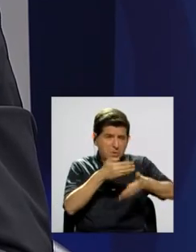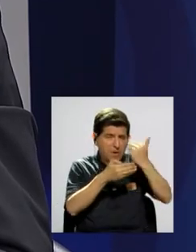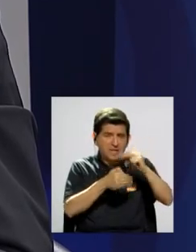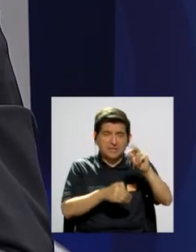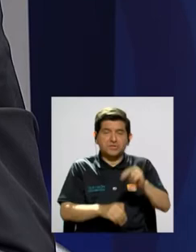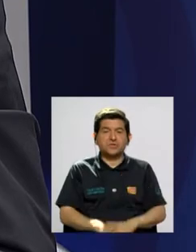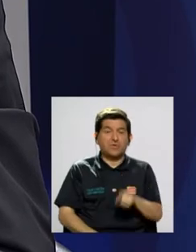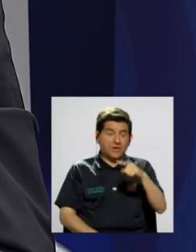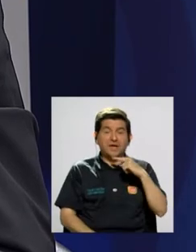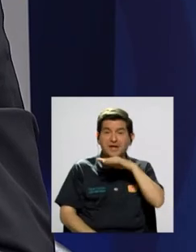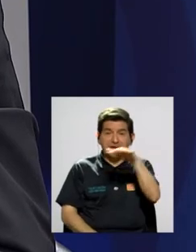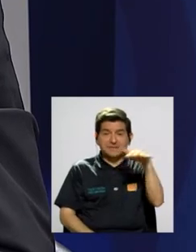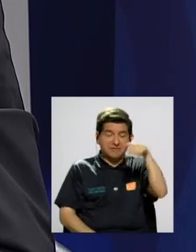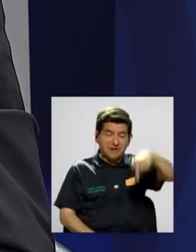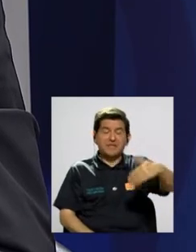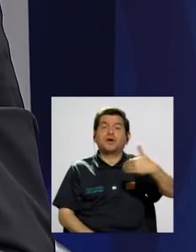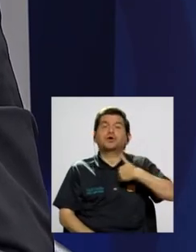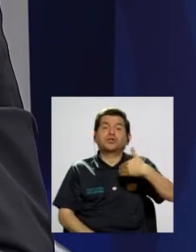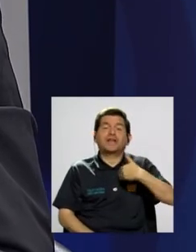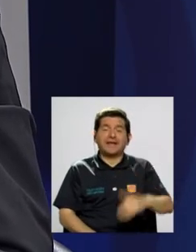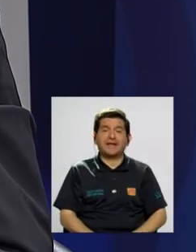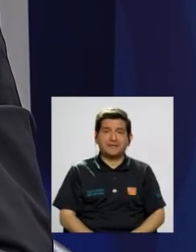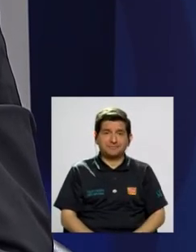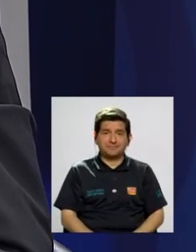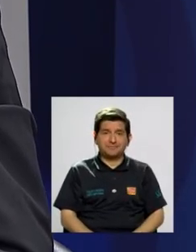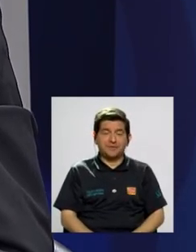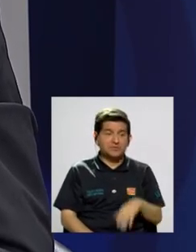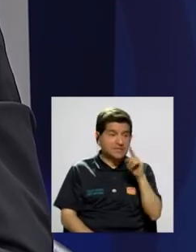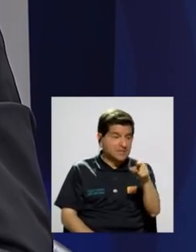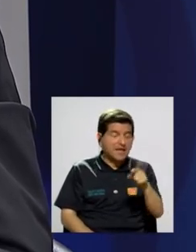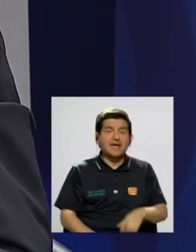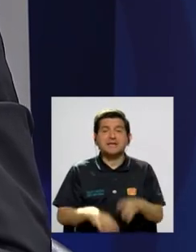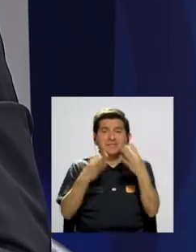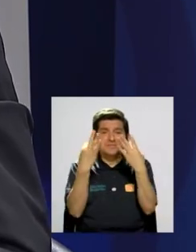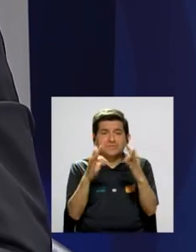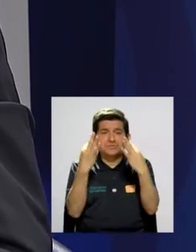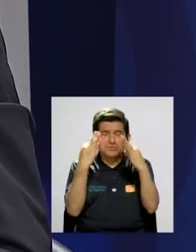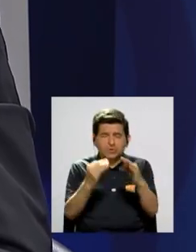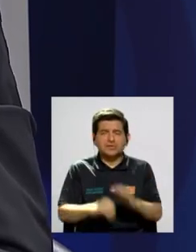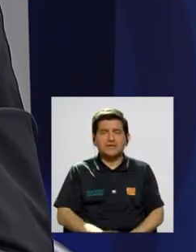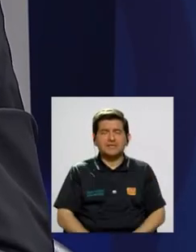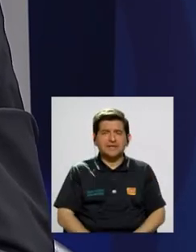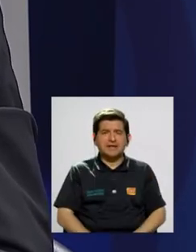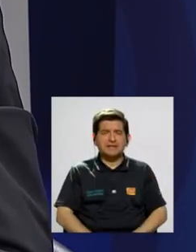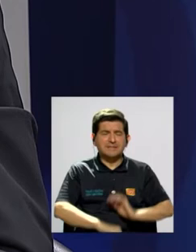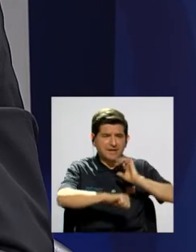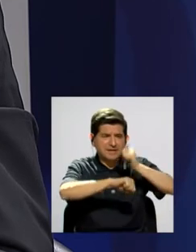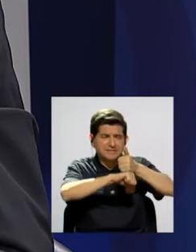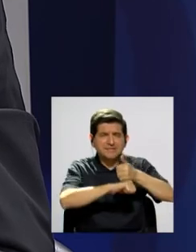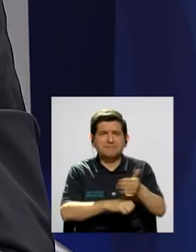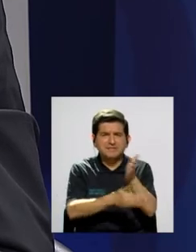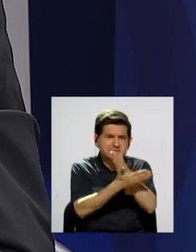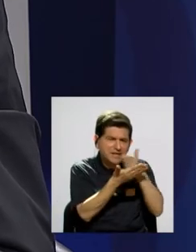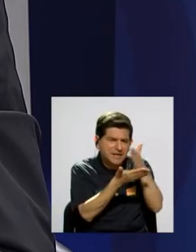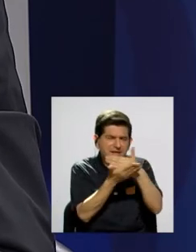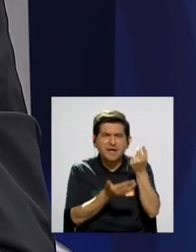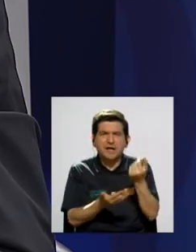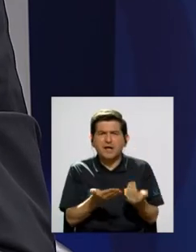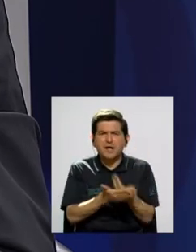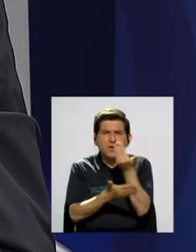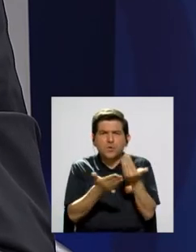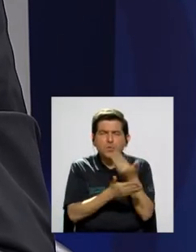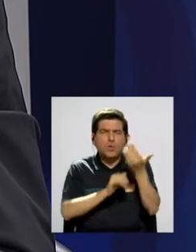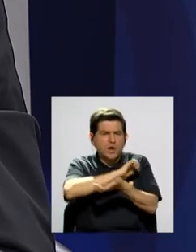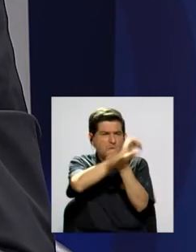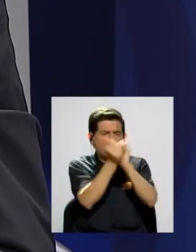Mora. Esa es la realidad que tenemos hoy, entonces tenemos que partir de eso para tratar de ir colocando las piezas de cómo entender estas nuevas